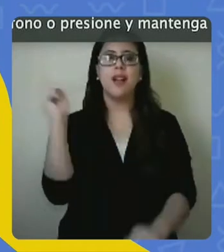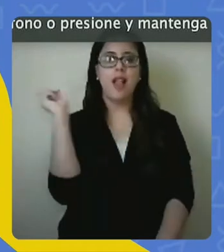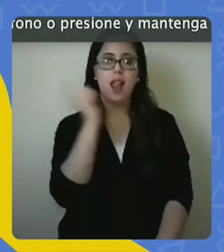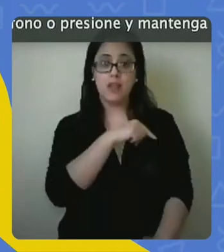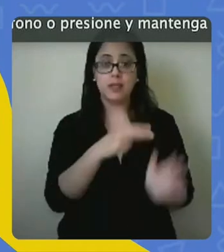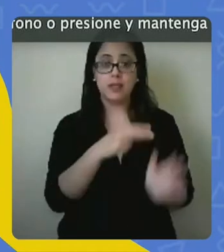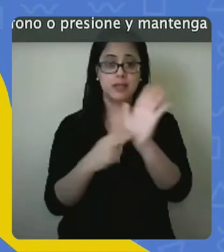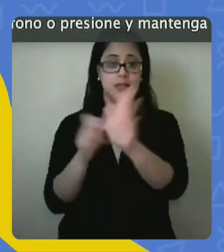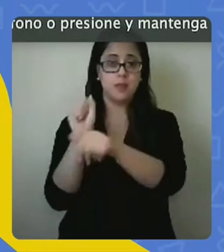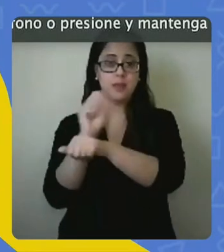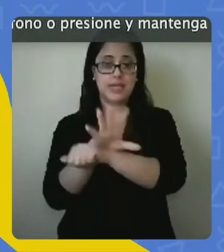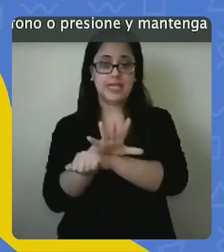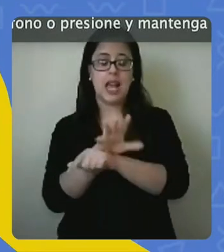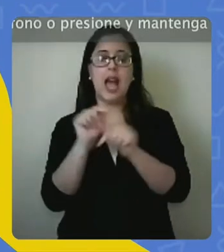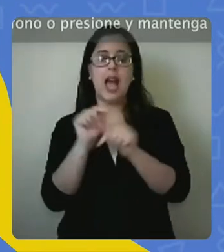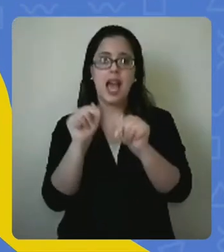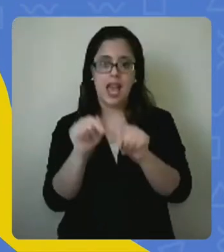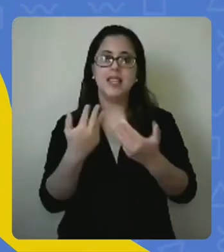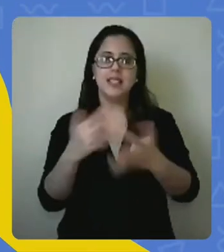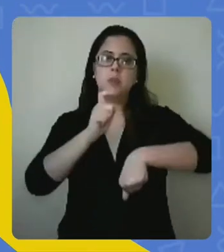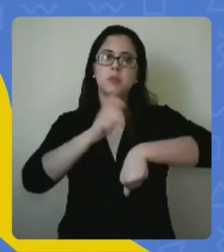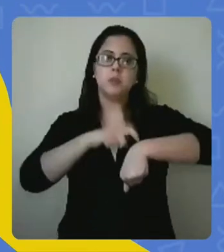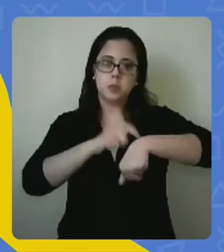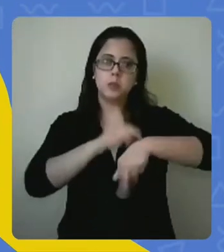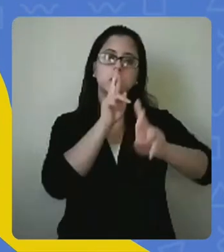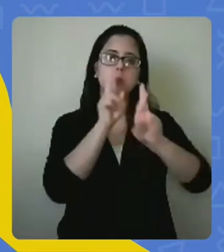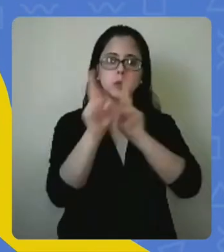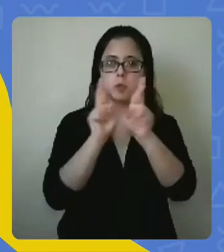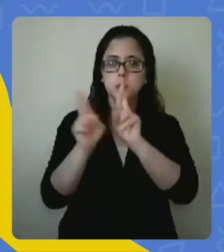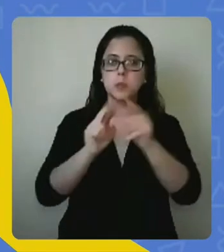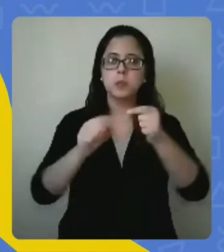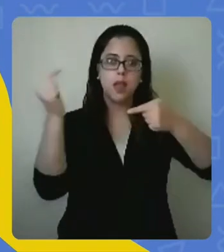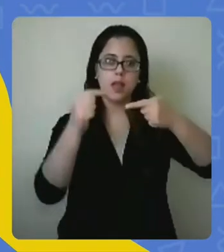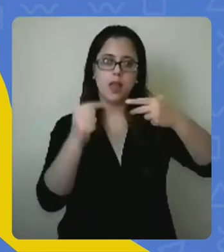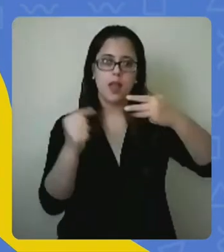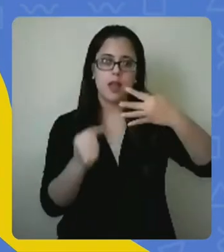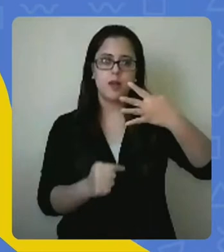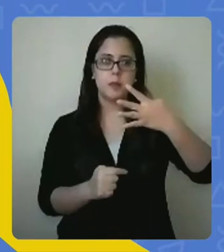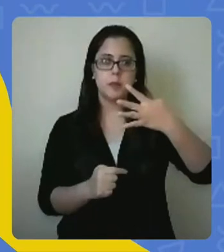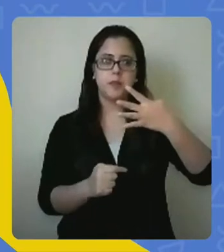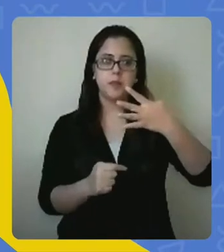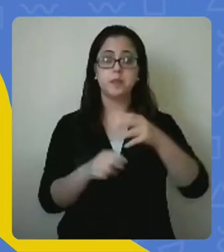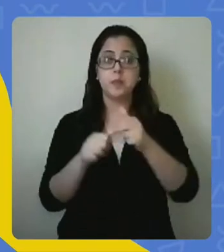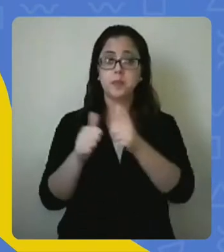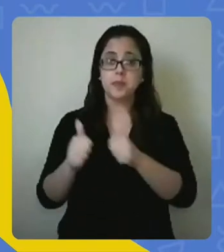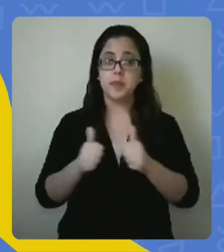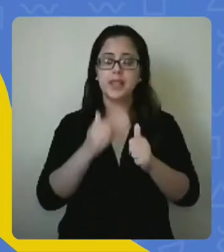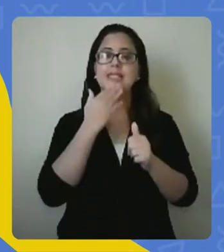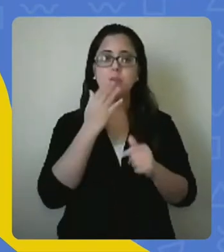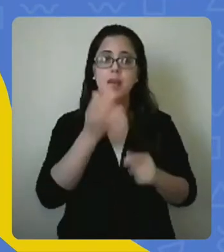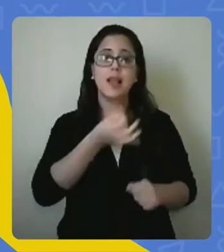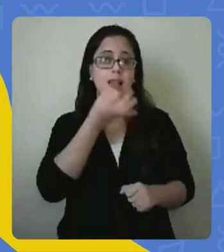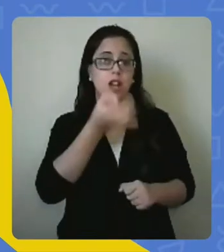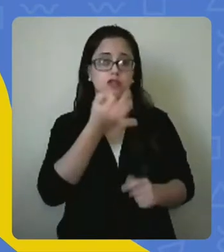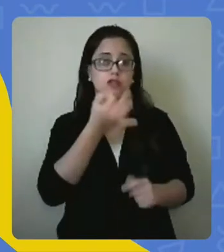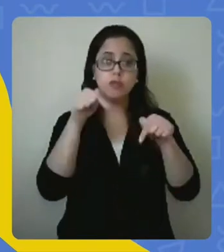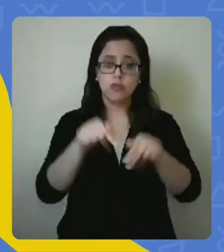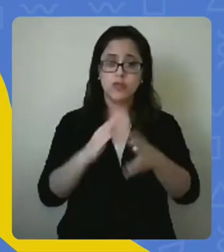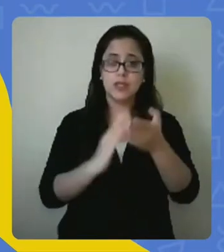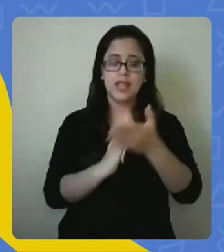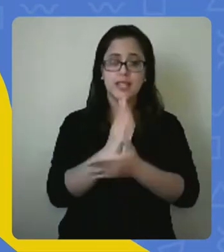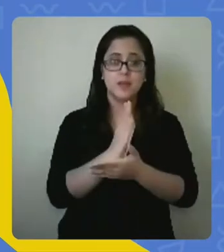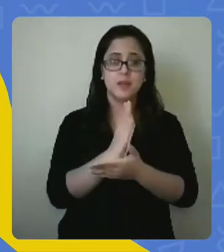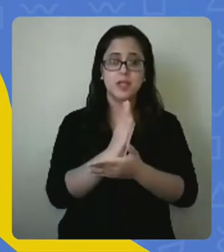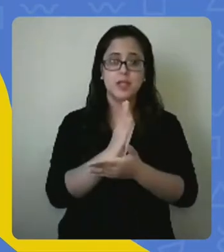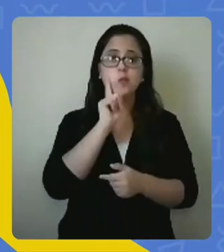presentaciones vamos a tener un espacio para ir respondiéndolas una por una, ¿ya? Además, les contamos que este lanzamiento cuenta